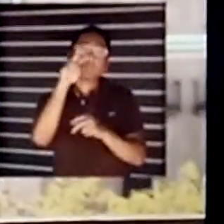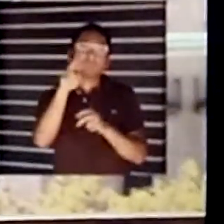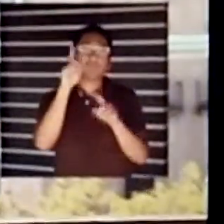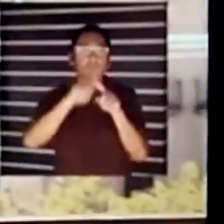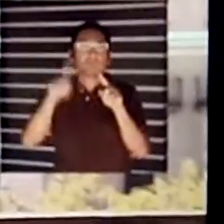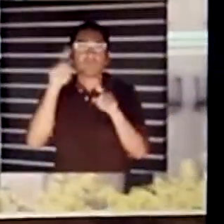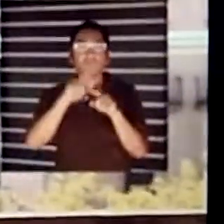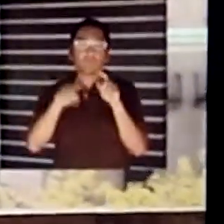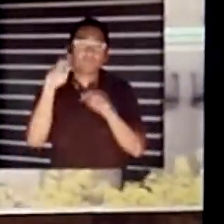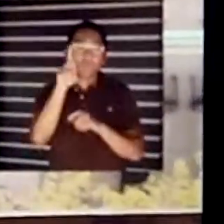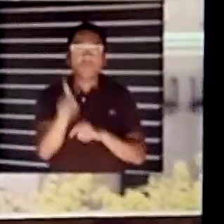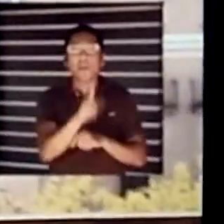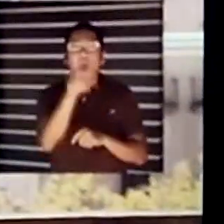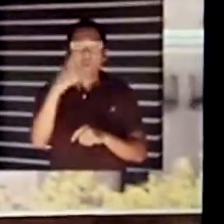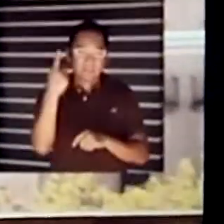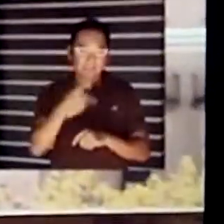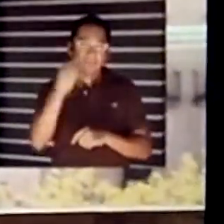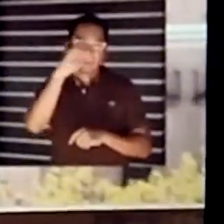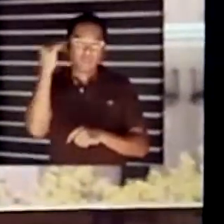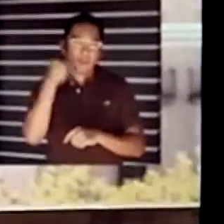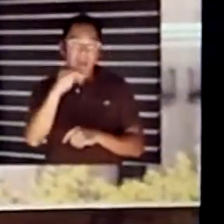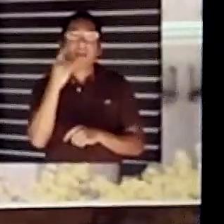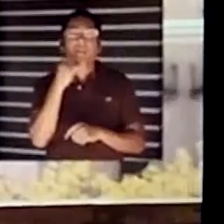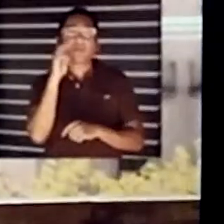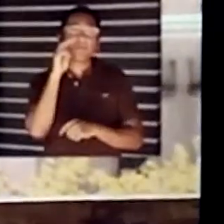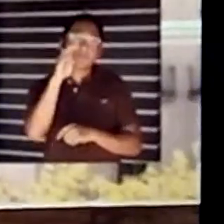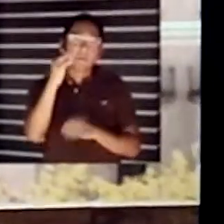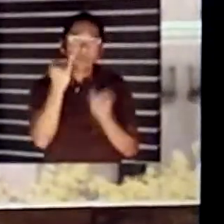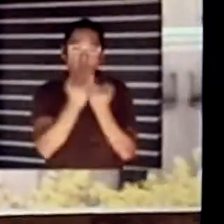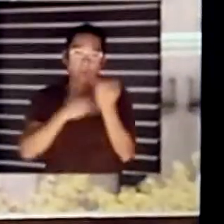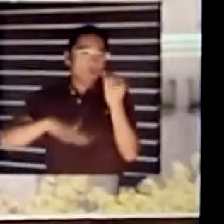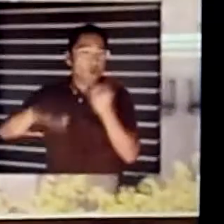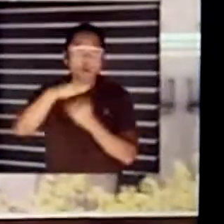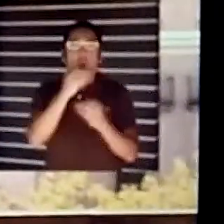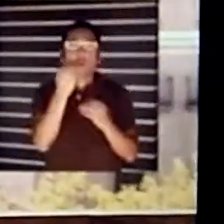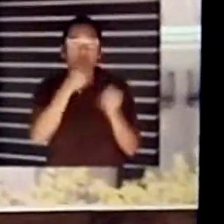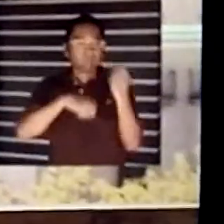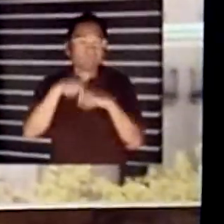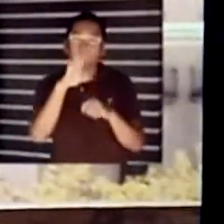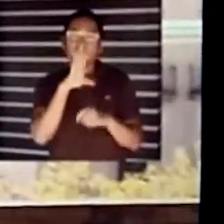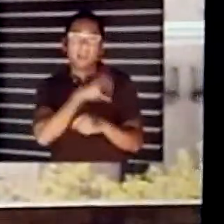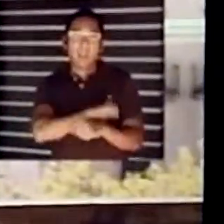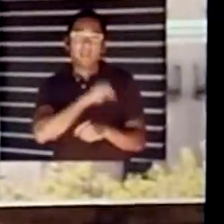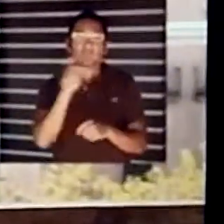diferentes comunidades de Michoacán y conocer pues a detalle también todos los platillos típicos que representan a nosotros.